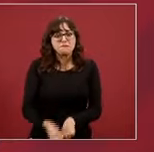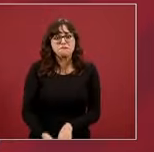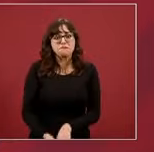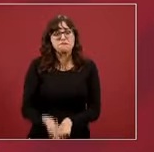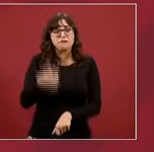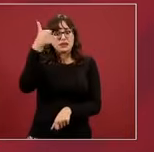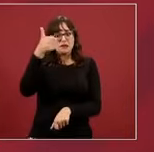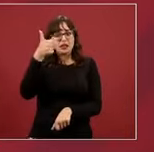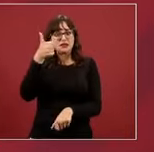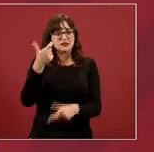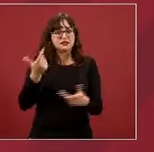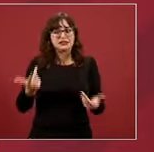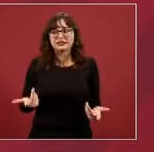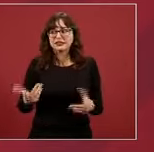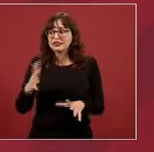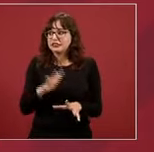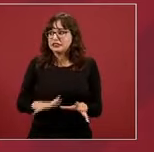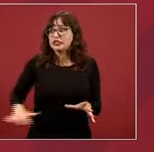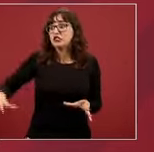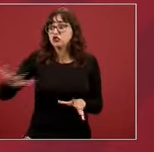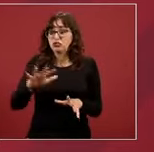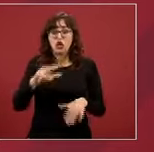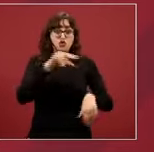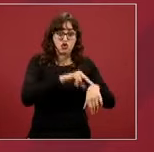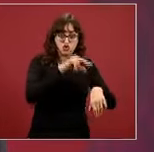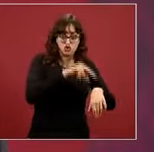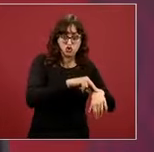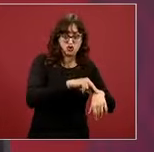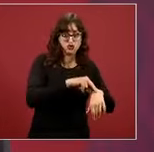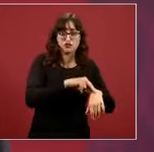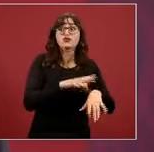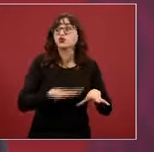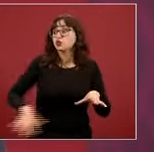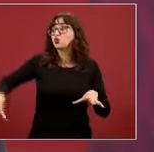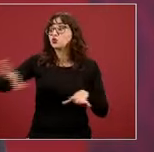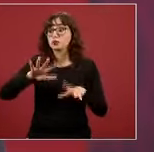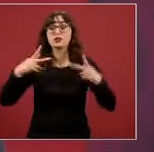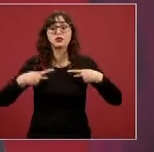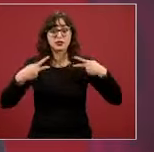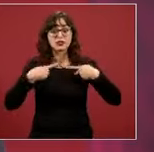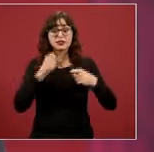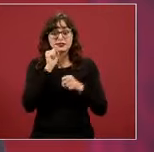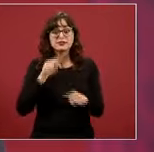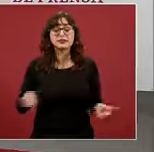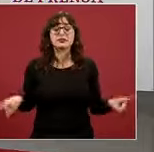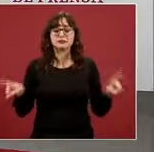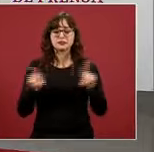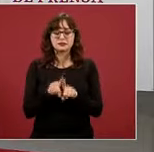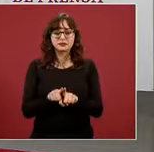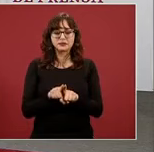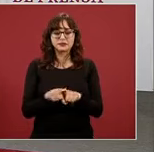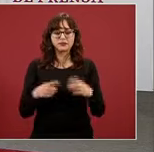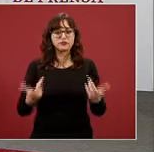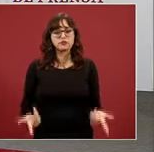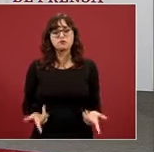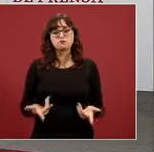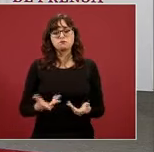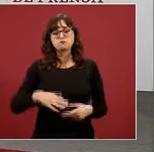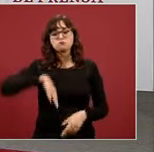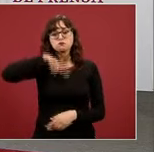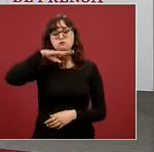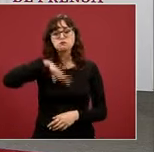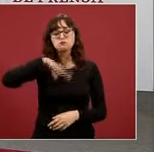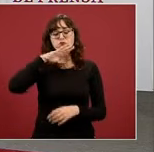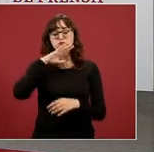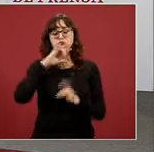cuerpos científicos y médicos, sino social, por una distinta capacidad de anticipar el riesgo.